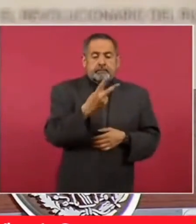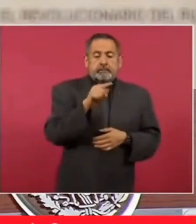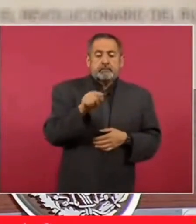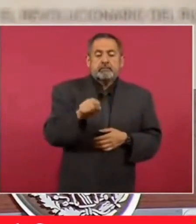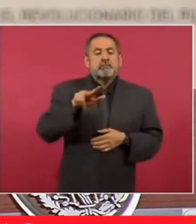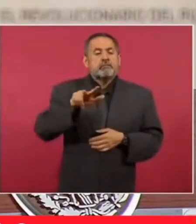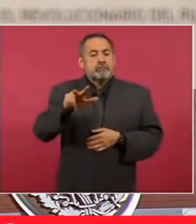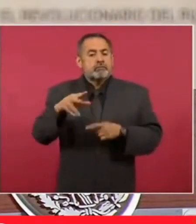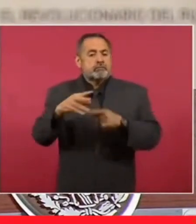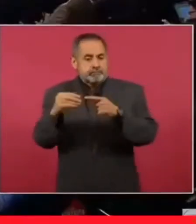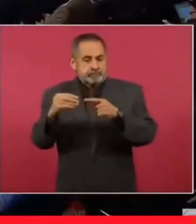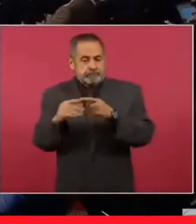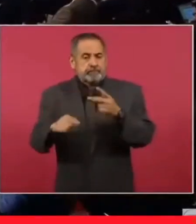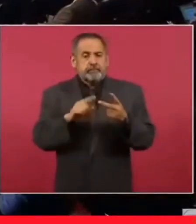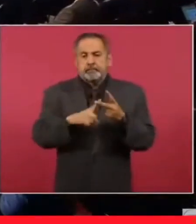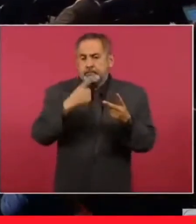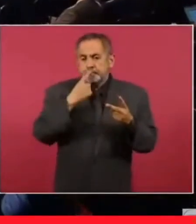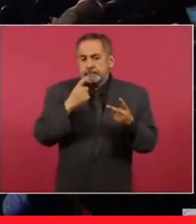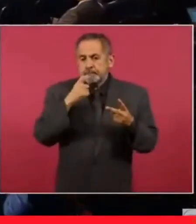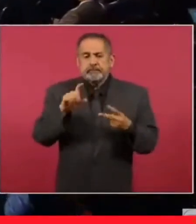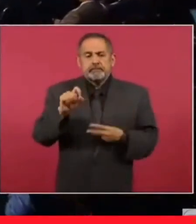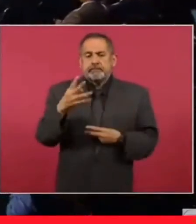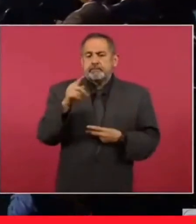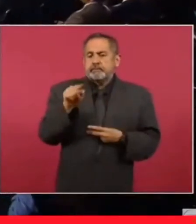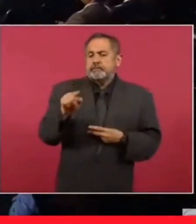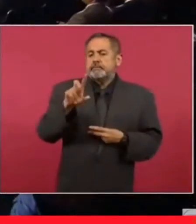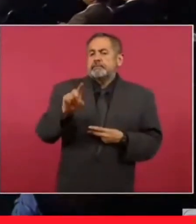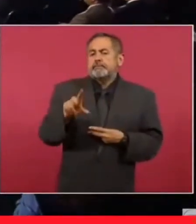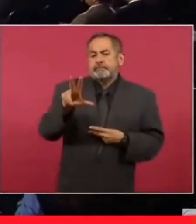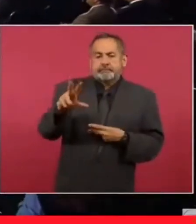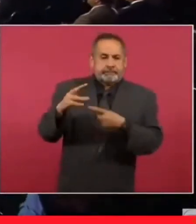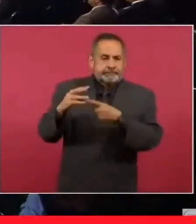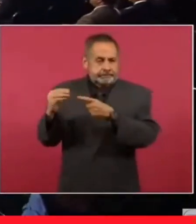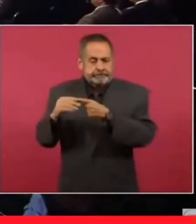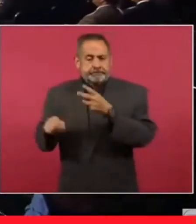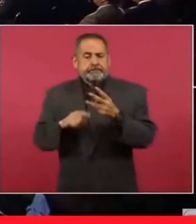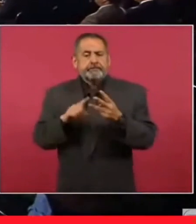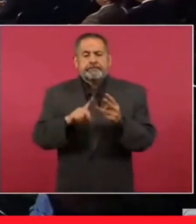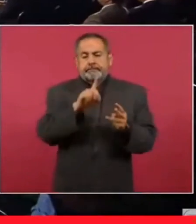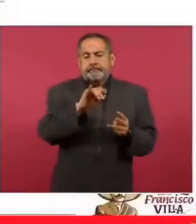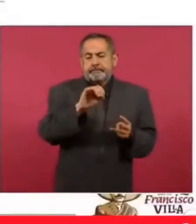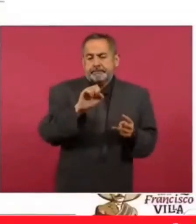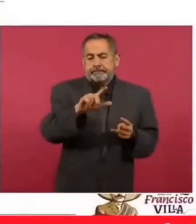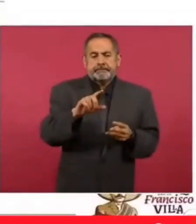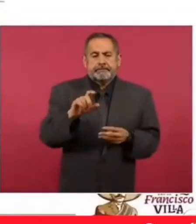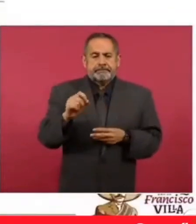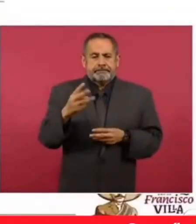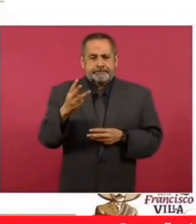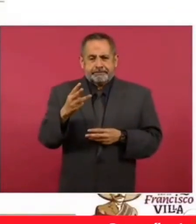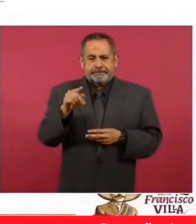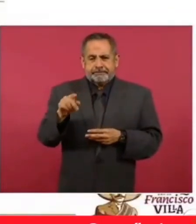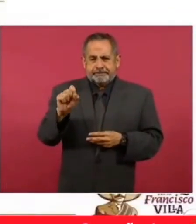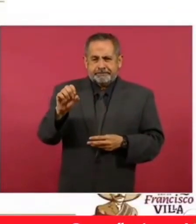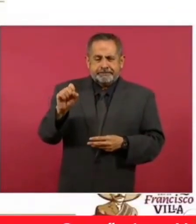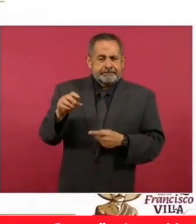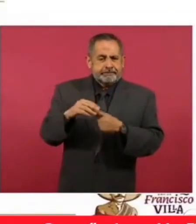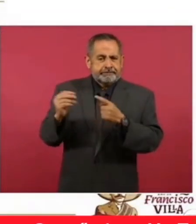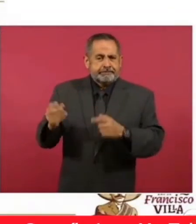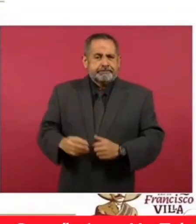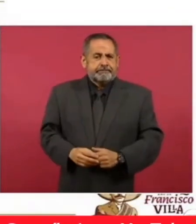18 centavos, de la premium, 24 pesos con 37 centavos, y del diésel, 23 pesos con